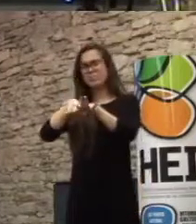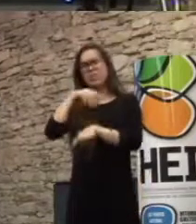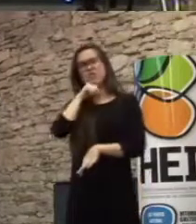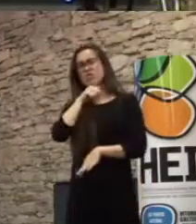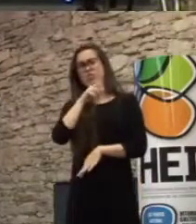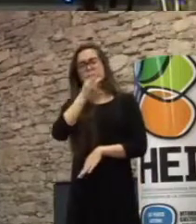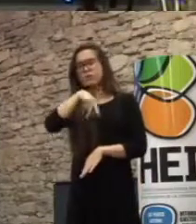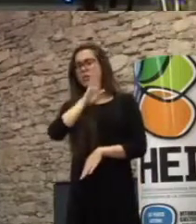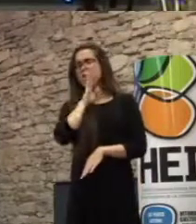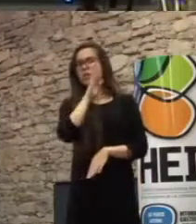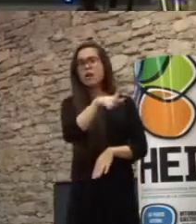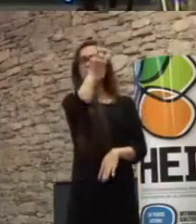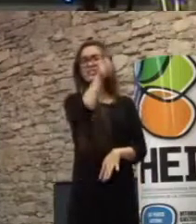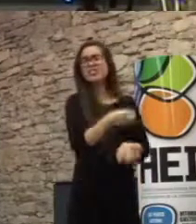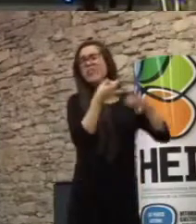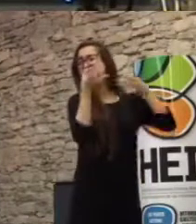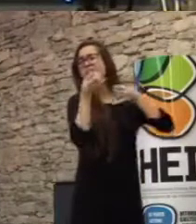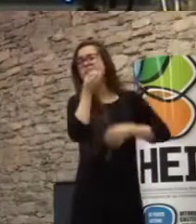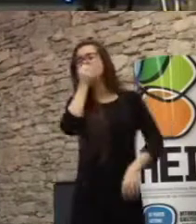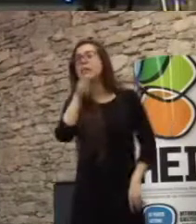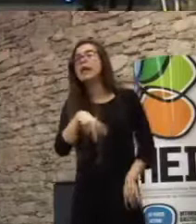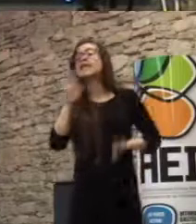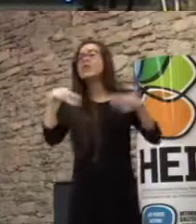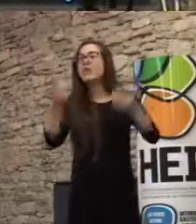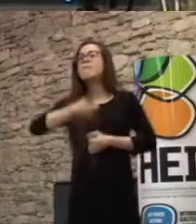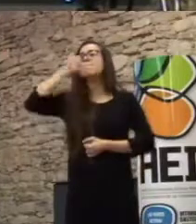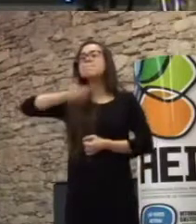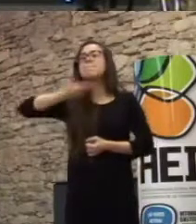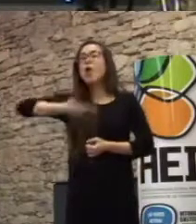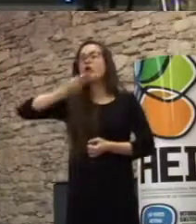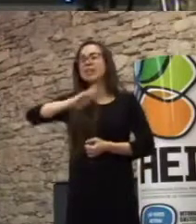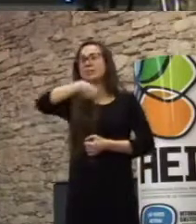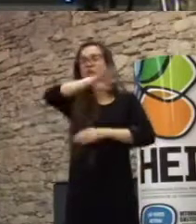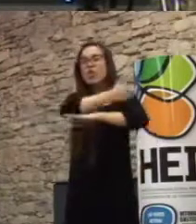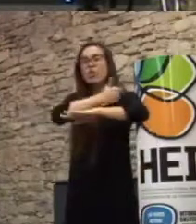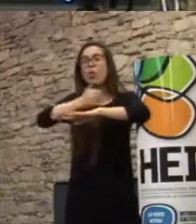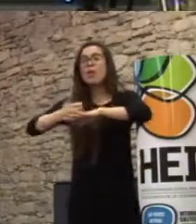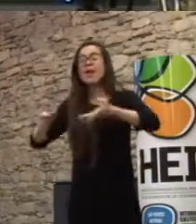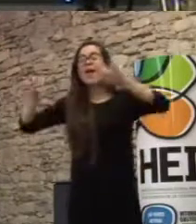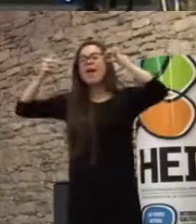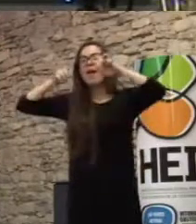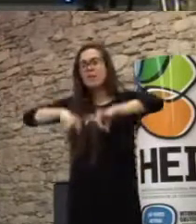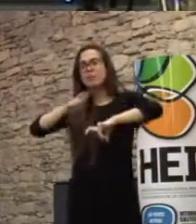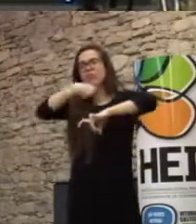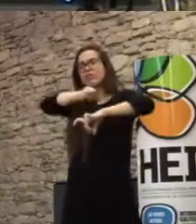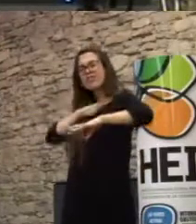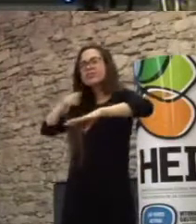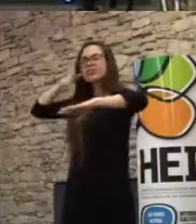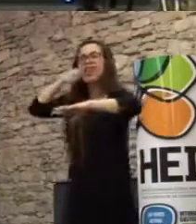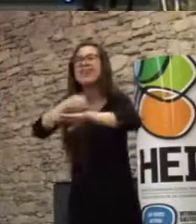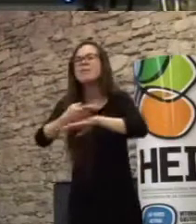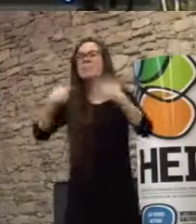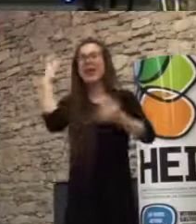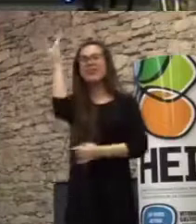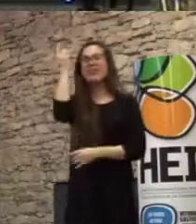por eso es tan importante que participéis en las reuniones ciudadanas que vayáis todos para que hagáis de primera mano la información porque si no la